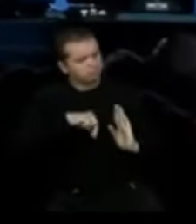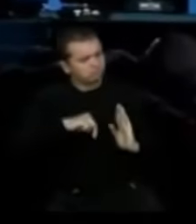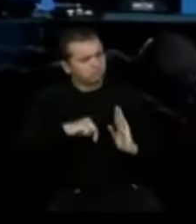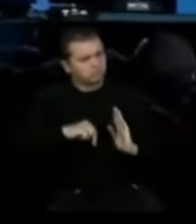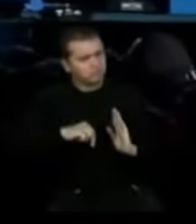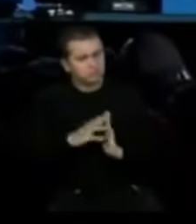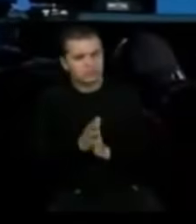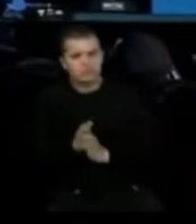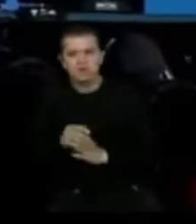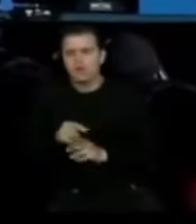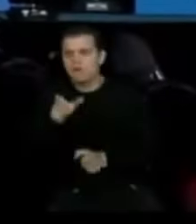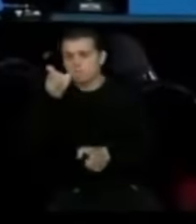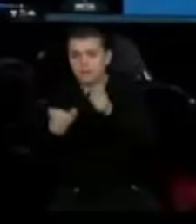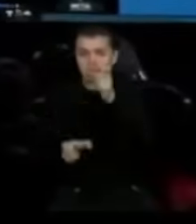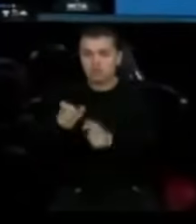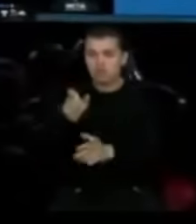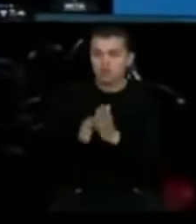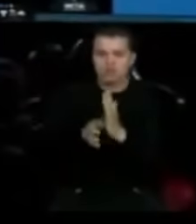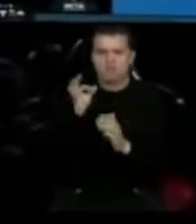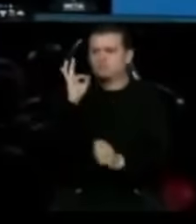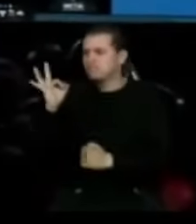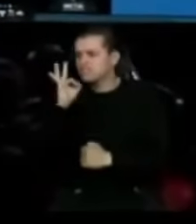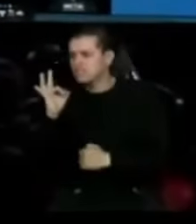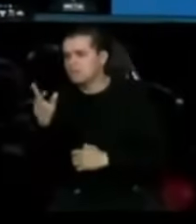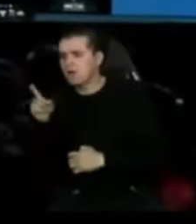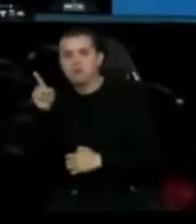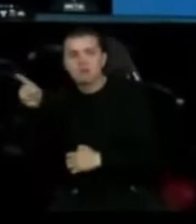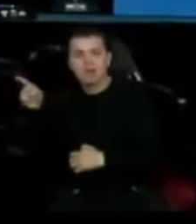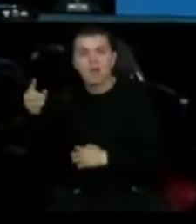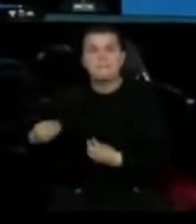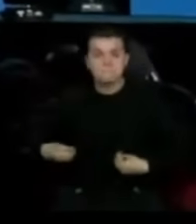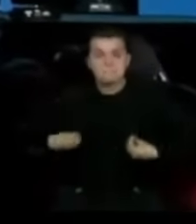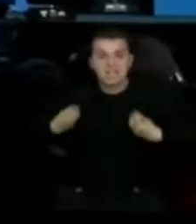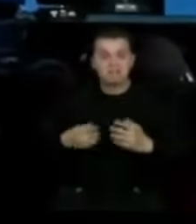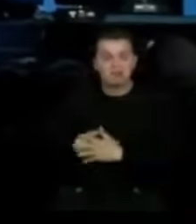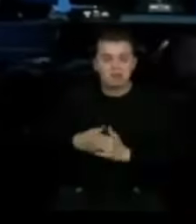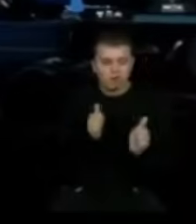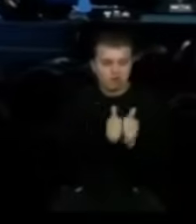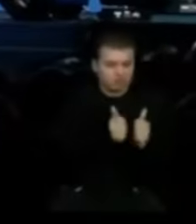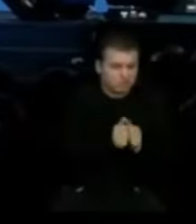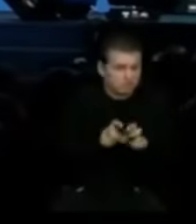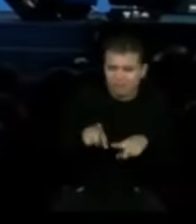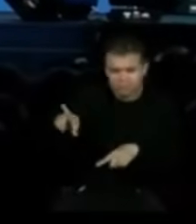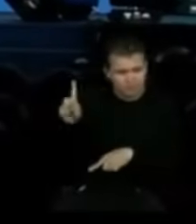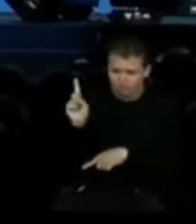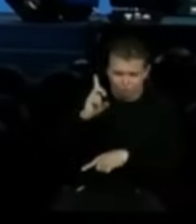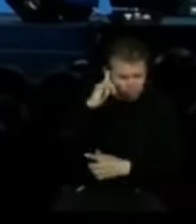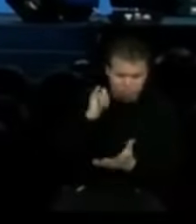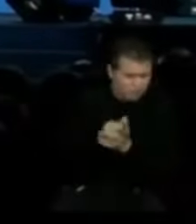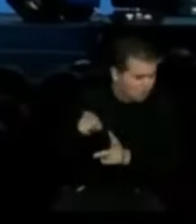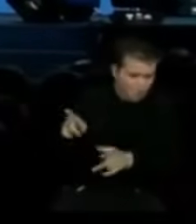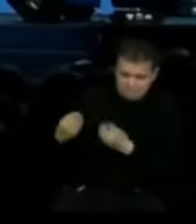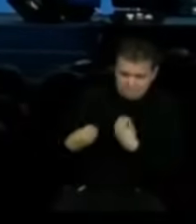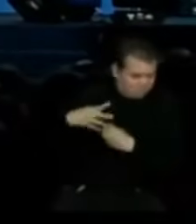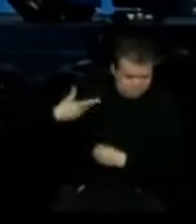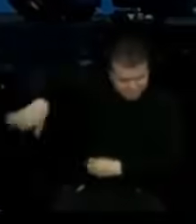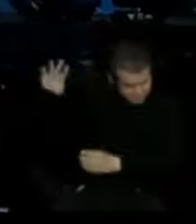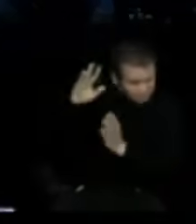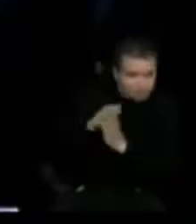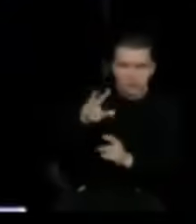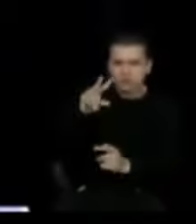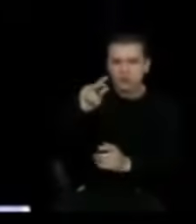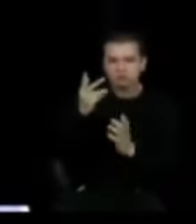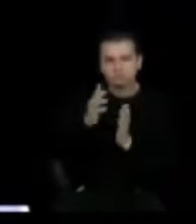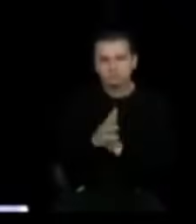resucitar. Había gente que había venido a testificarles de que Él estaba vivo y todavía no creían. La resurrección, dice